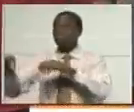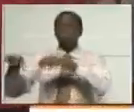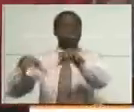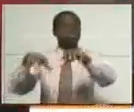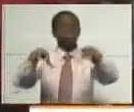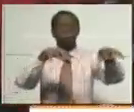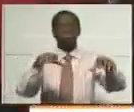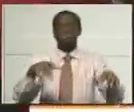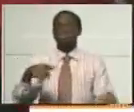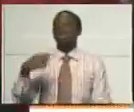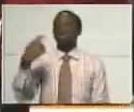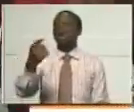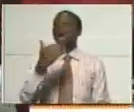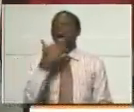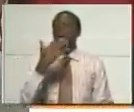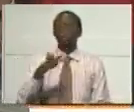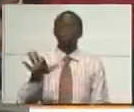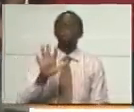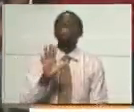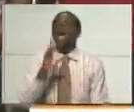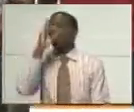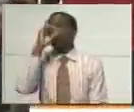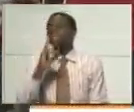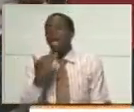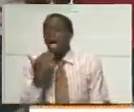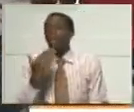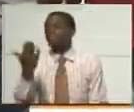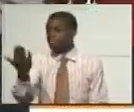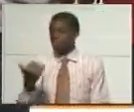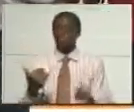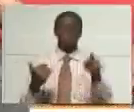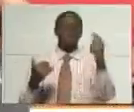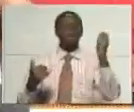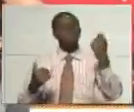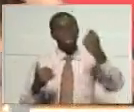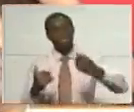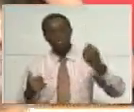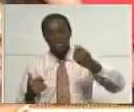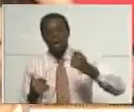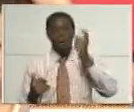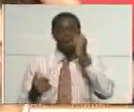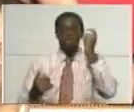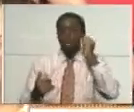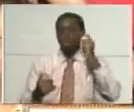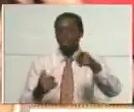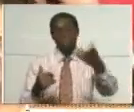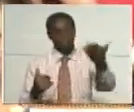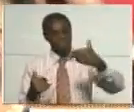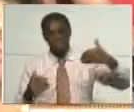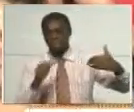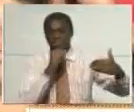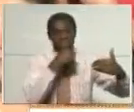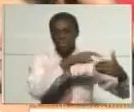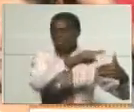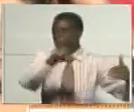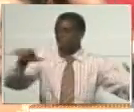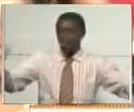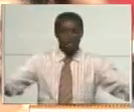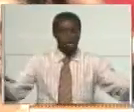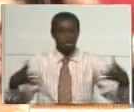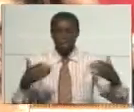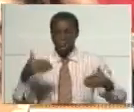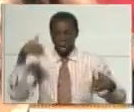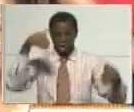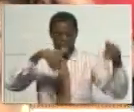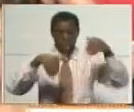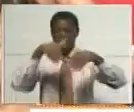nuestros compatriotas que tienen alguna discapacidad, con nuestros pensionados, pensionadas, y con todo el pueblo. Vamos a elegir, vamos a votar,